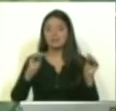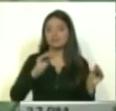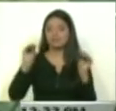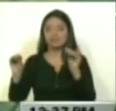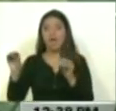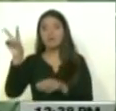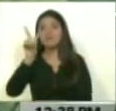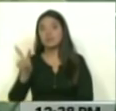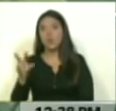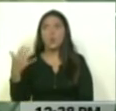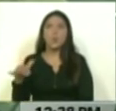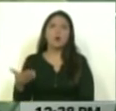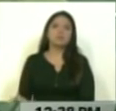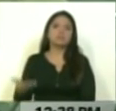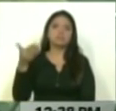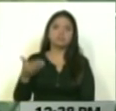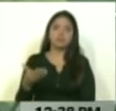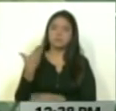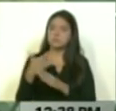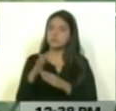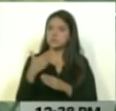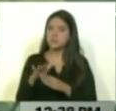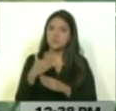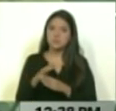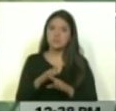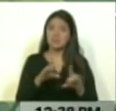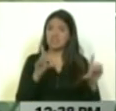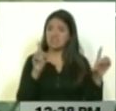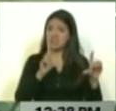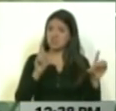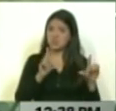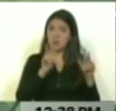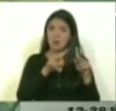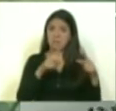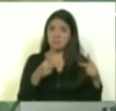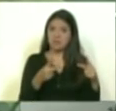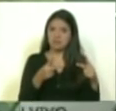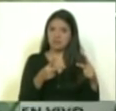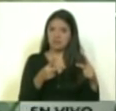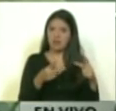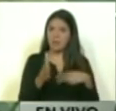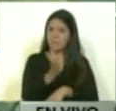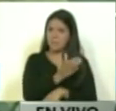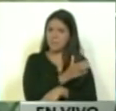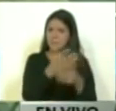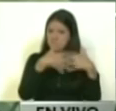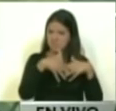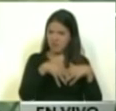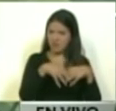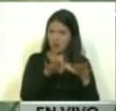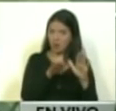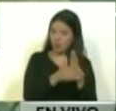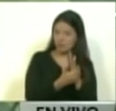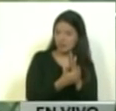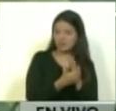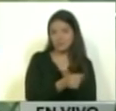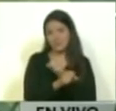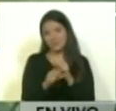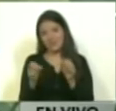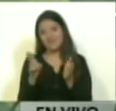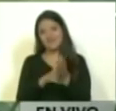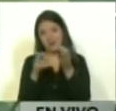un suceso, a pesar de que los medios de la burguesía lo escondieran, pero no lo pudieron esconder de los